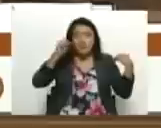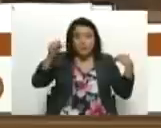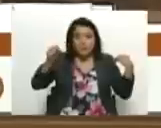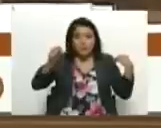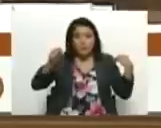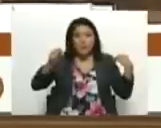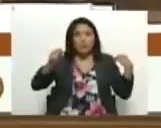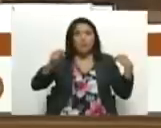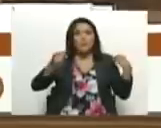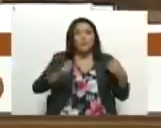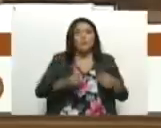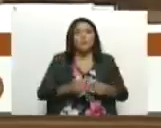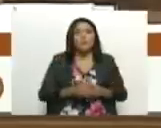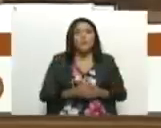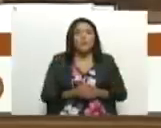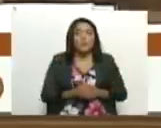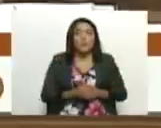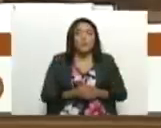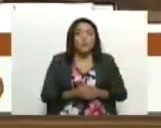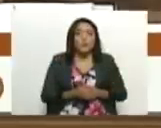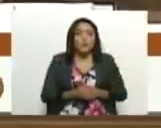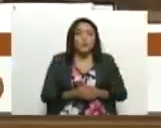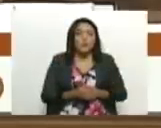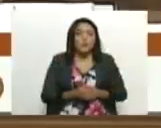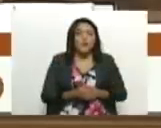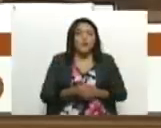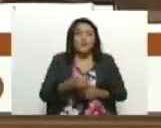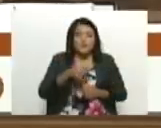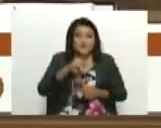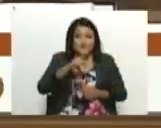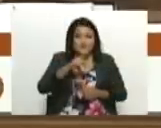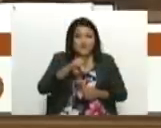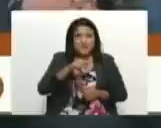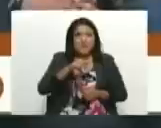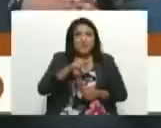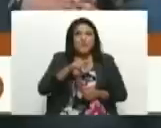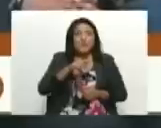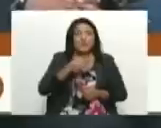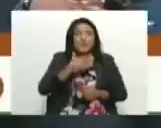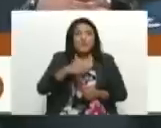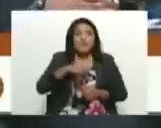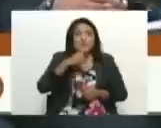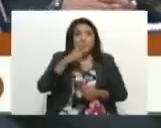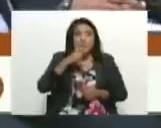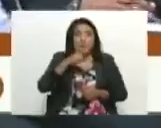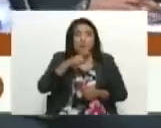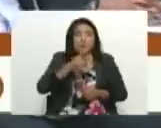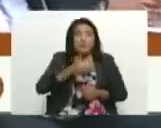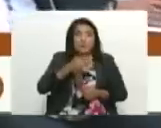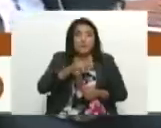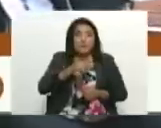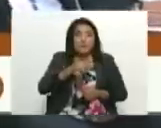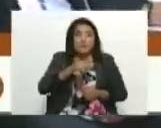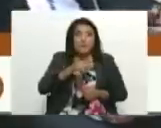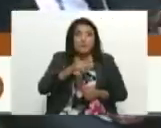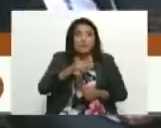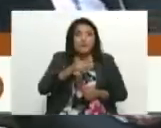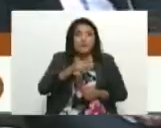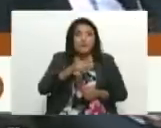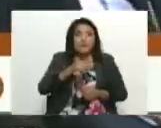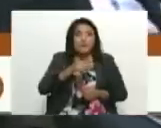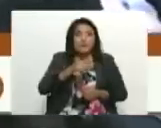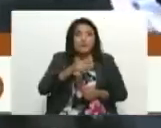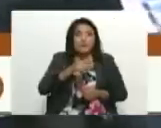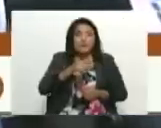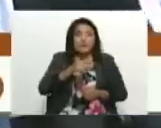de Venezuela, a través de una figura que también es fundamental y novedosa,